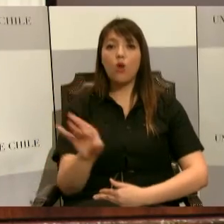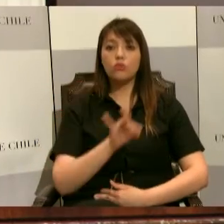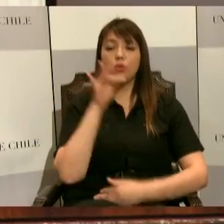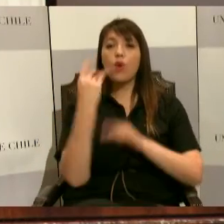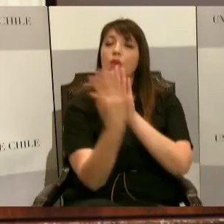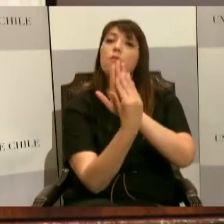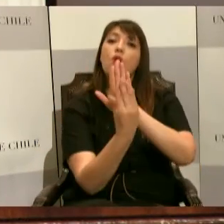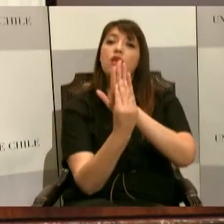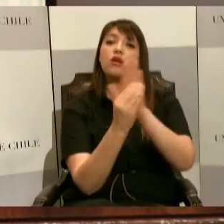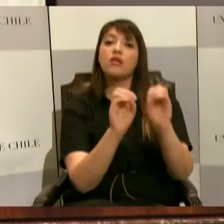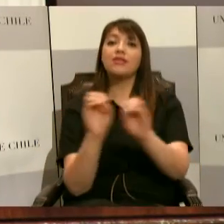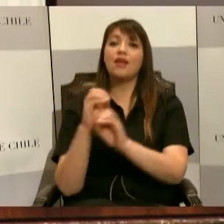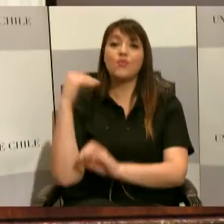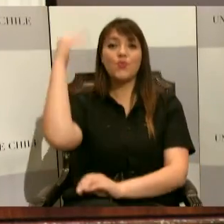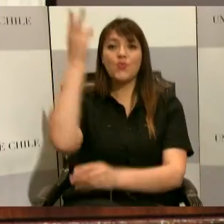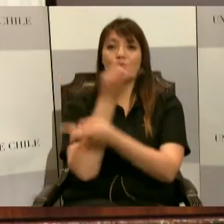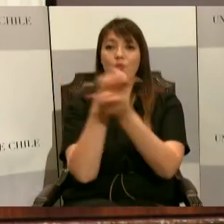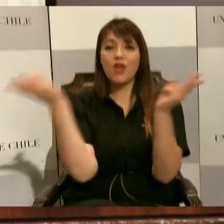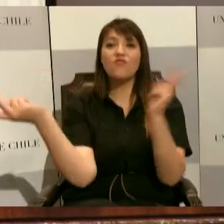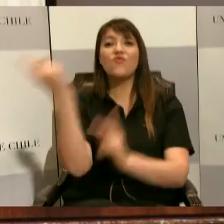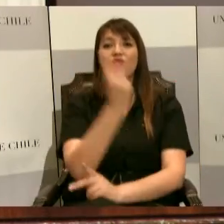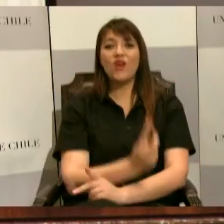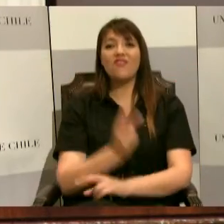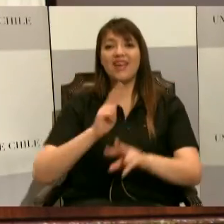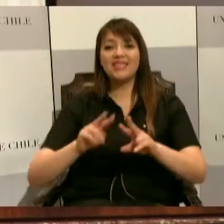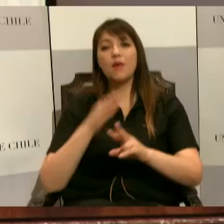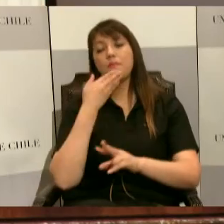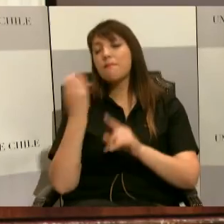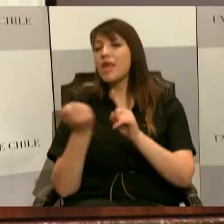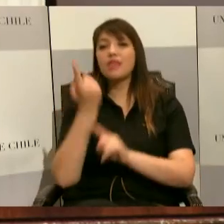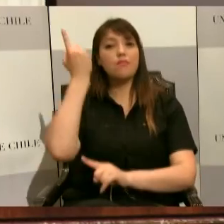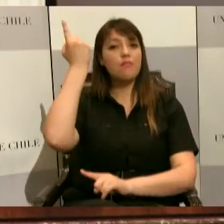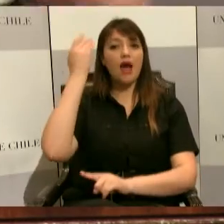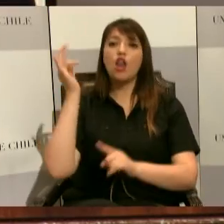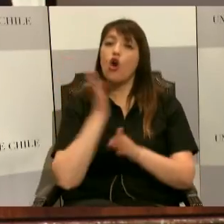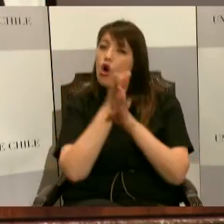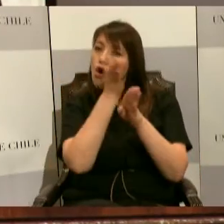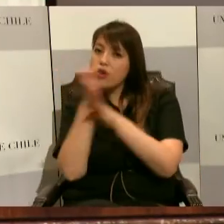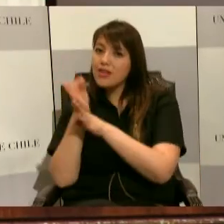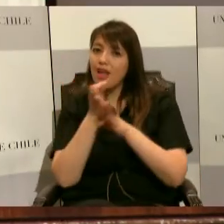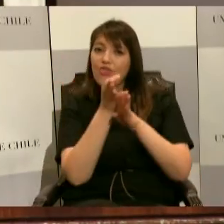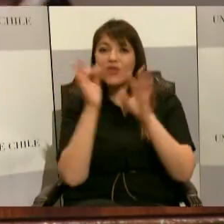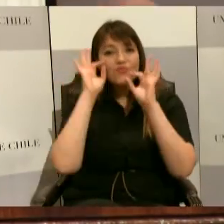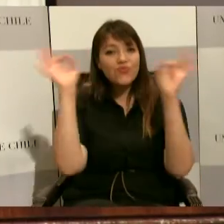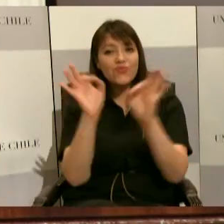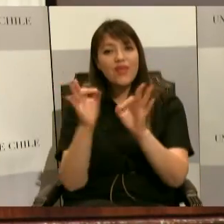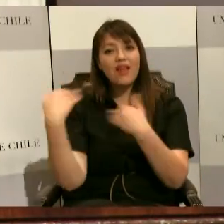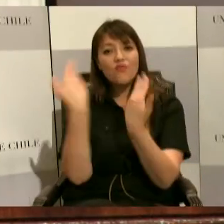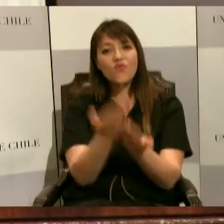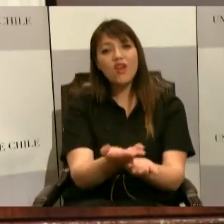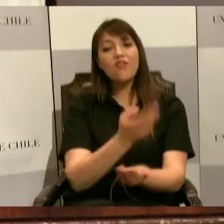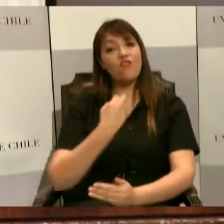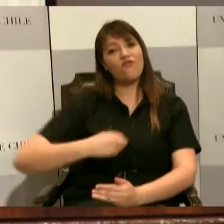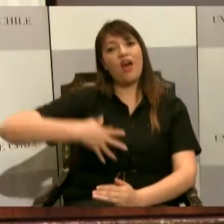modelo en que la educación superior pública vuelva a ser la instancia principal, orientadora, que devuelva al país los